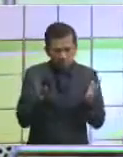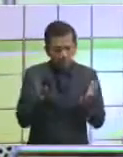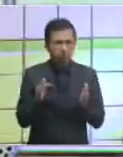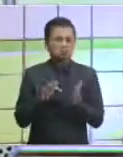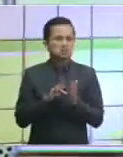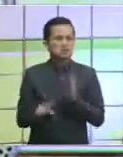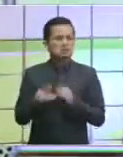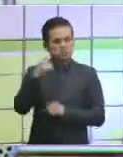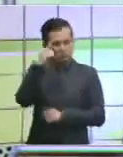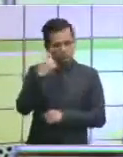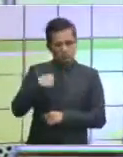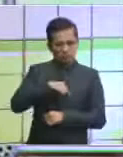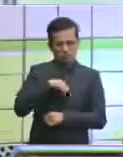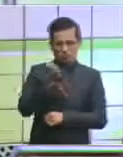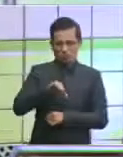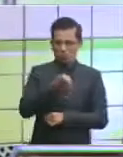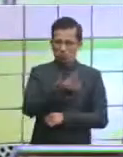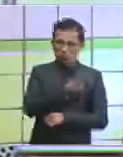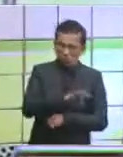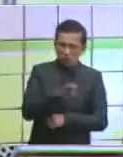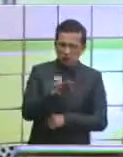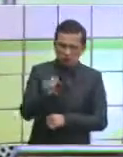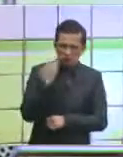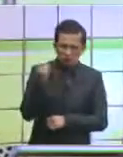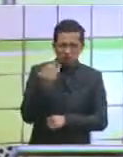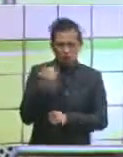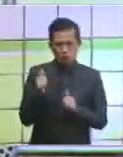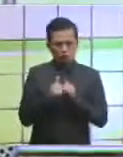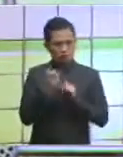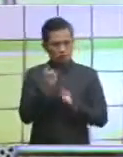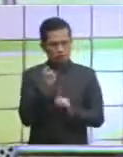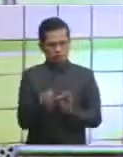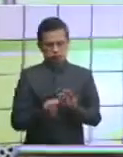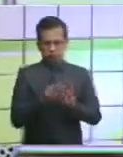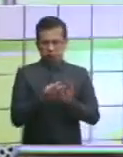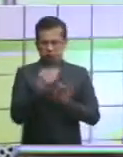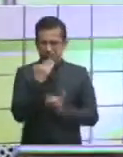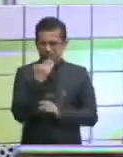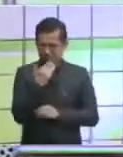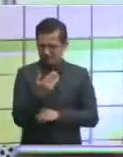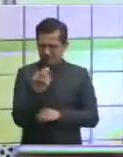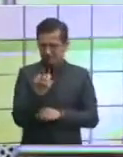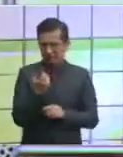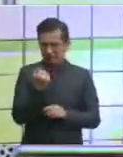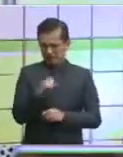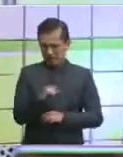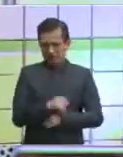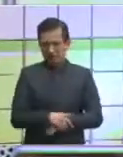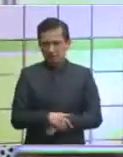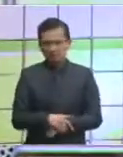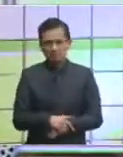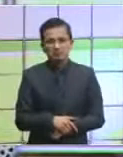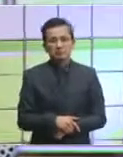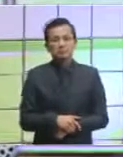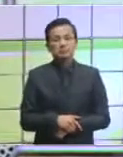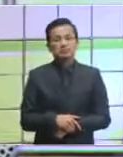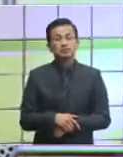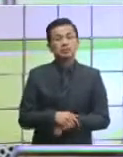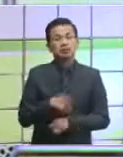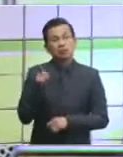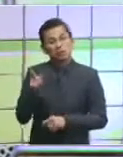que este evento se realice y que se realice con la calidad con la que se ha realizado usted es el